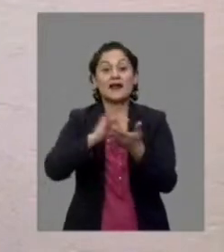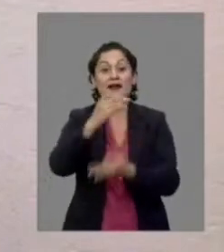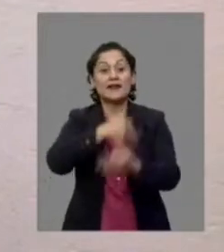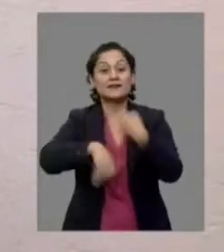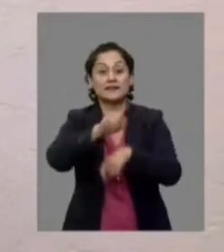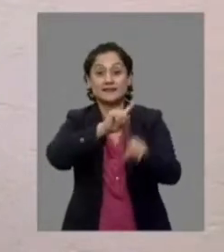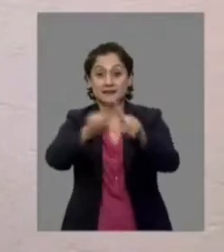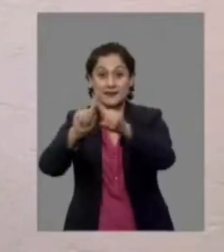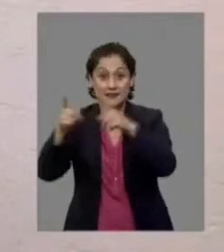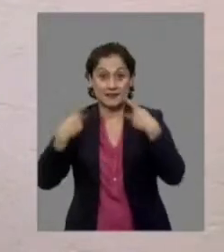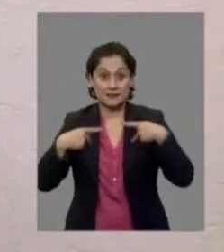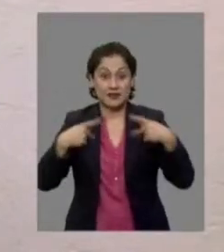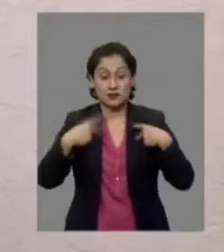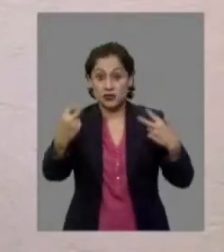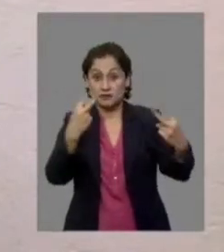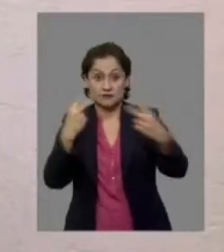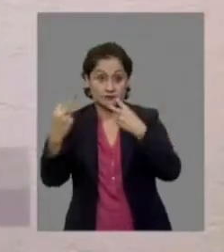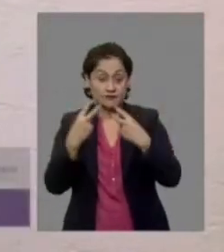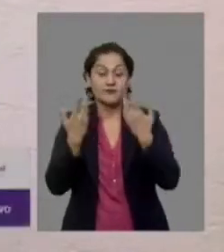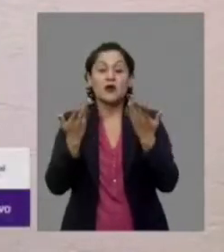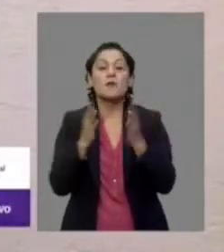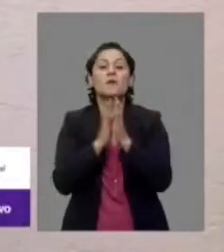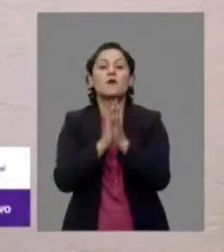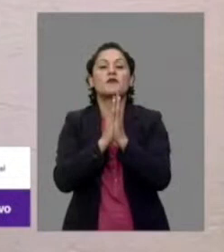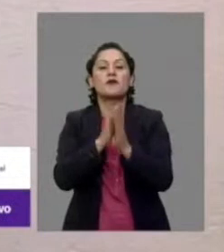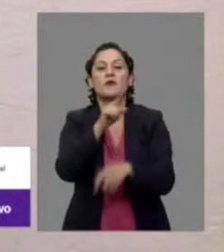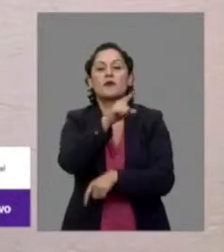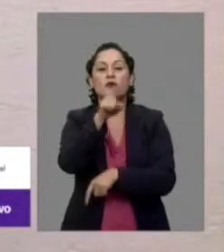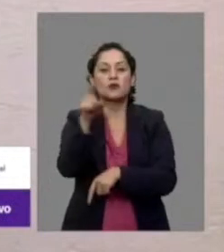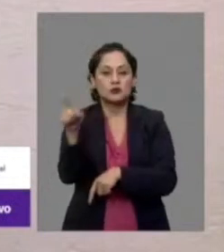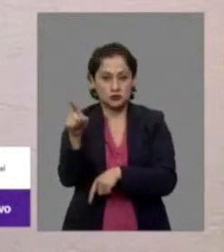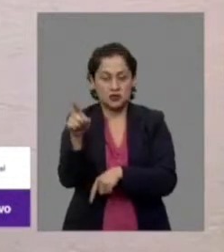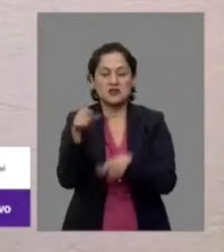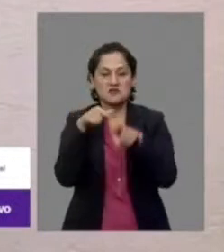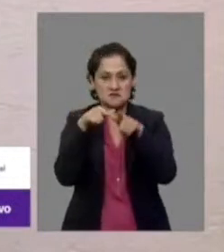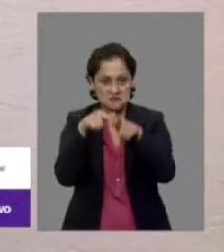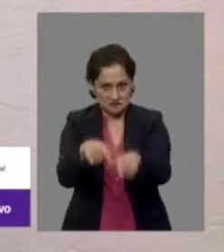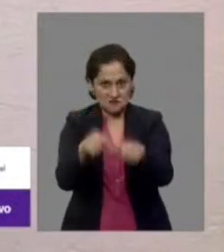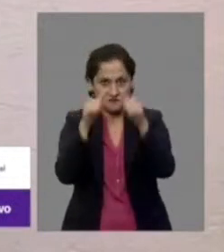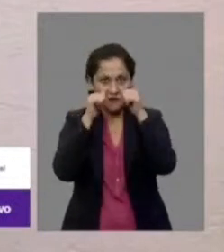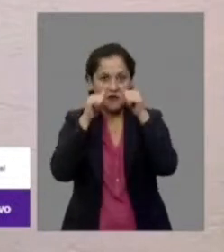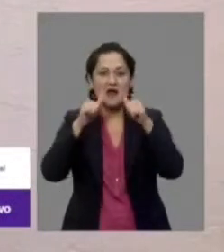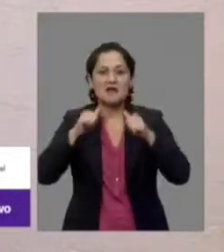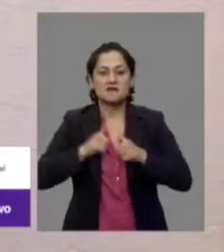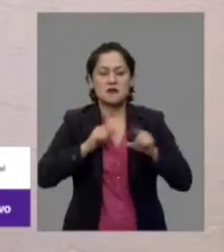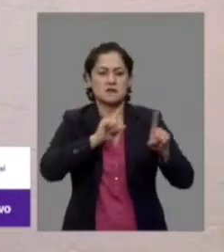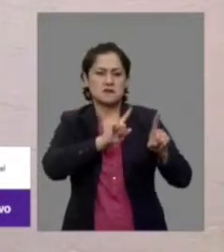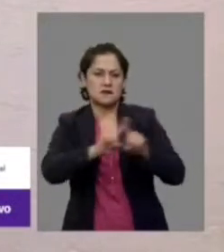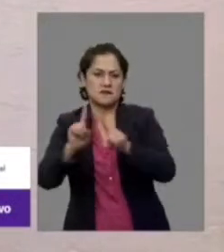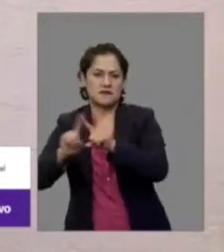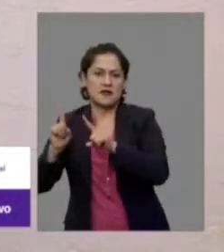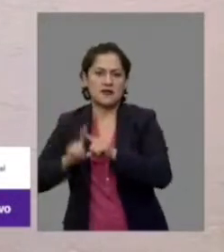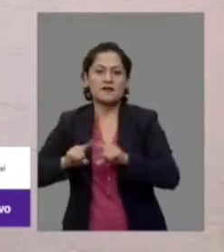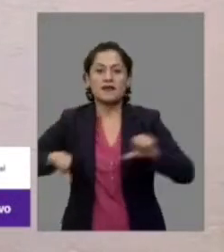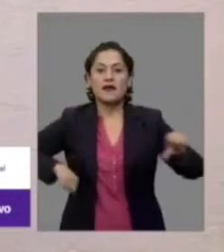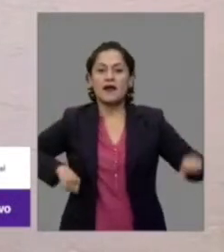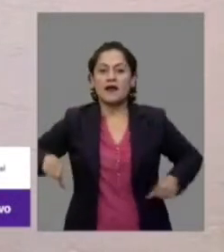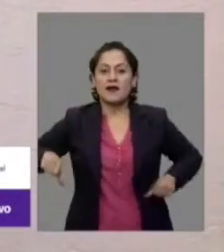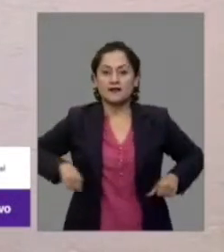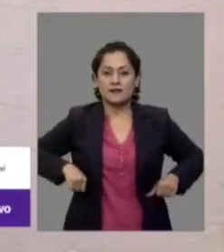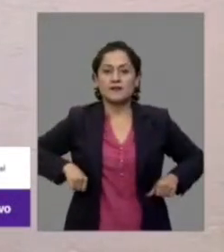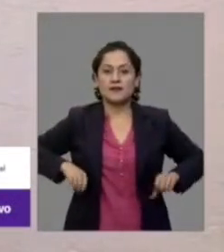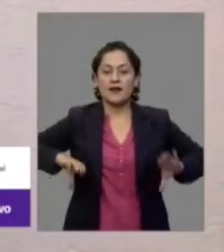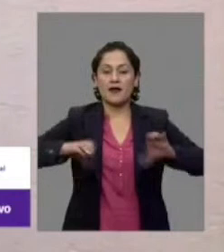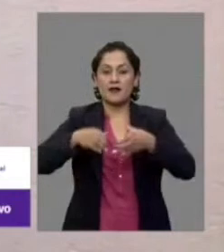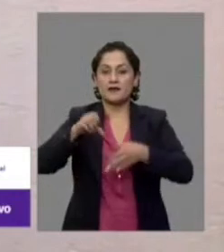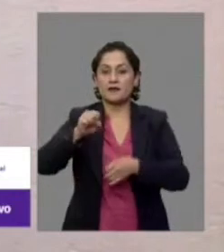y invitarles a que sigan al pendiente de los distintos eventos que tiene la Suprema Corte de Justicia preparados para ustedes en